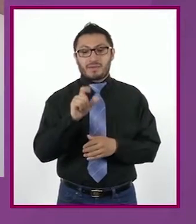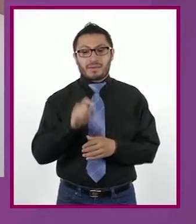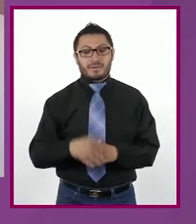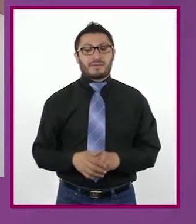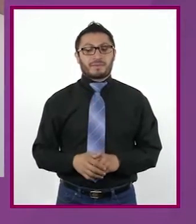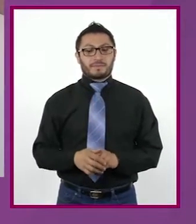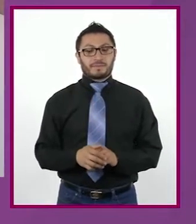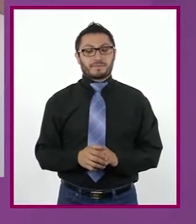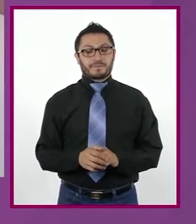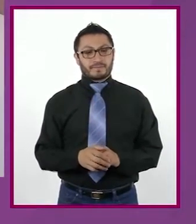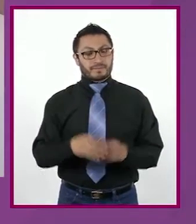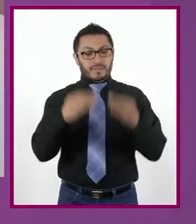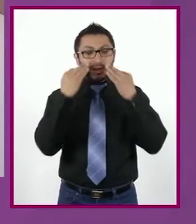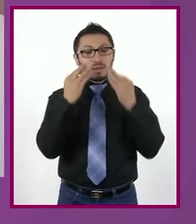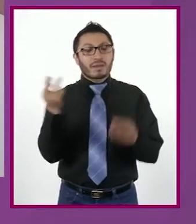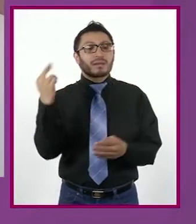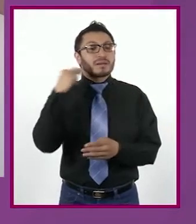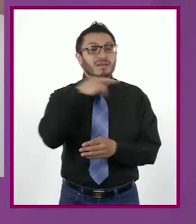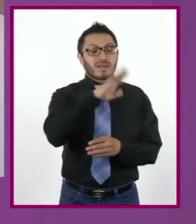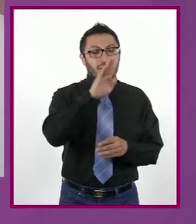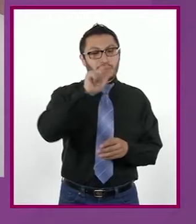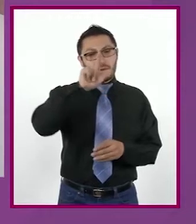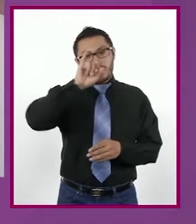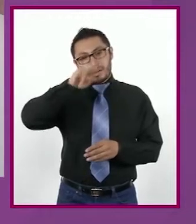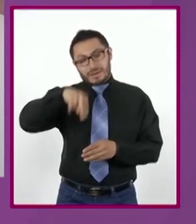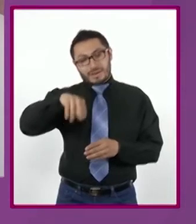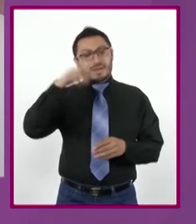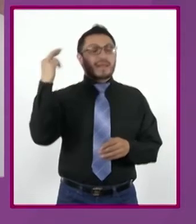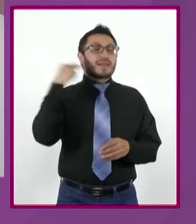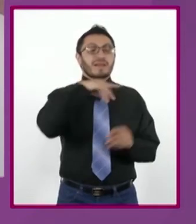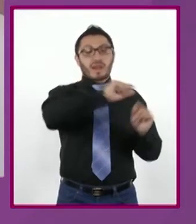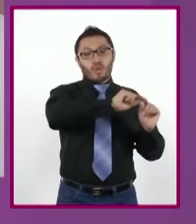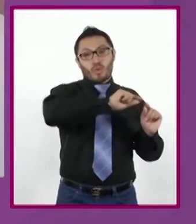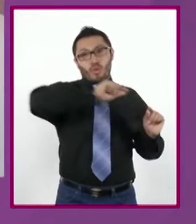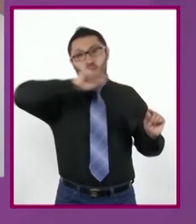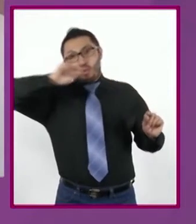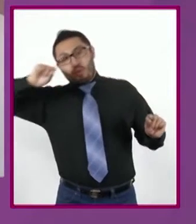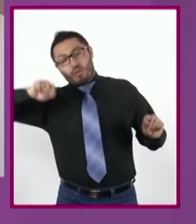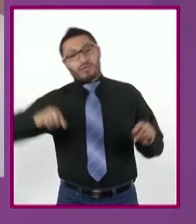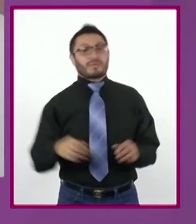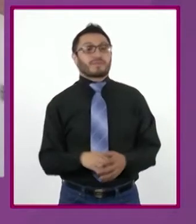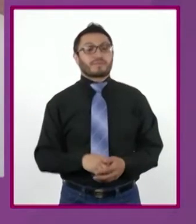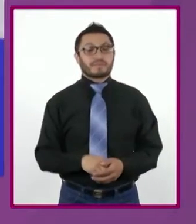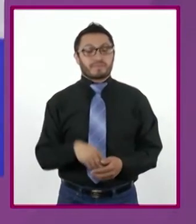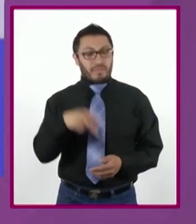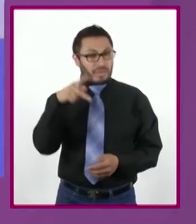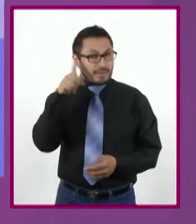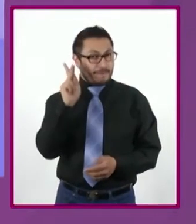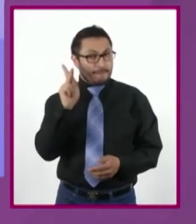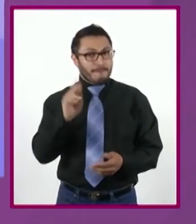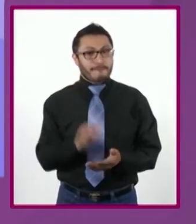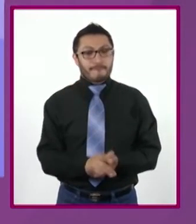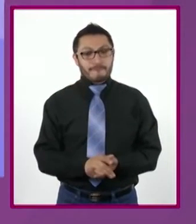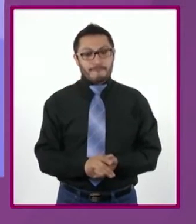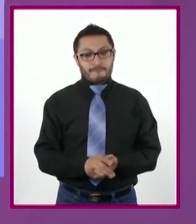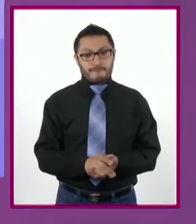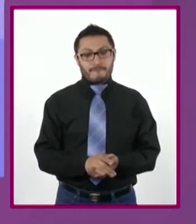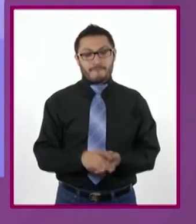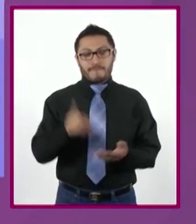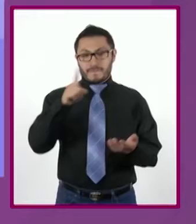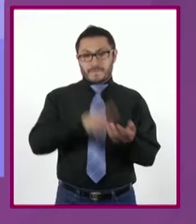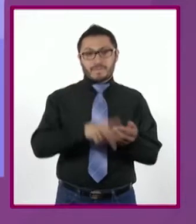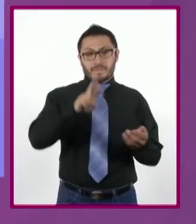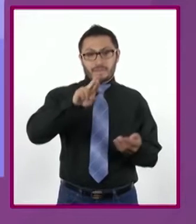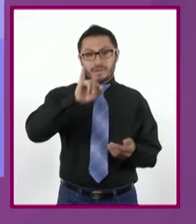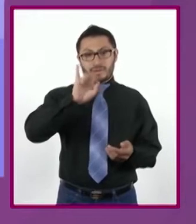Ya vimos qué rapidez tiene un balín en realizar un recorrido en cierta distancia. Pero, ¿en el riel?